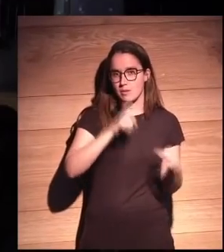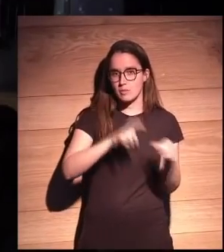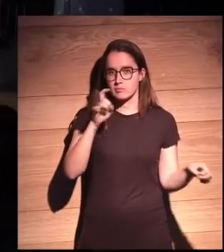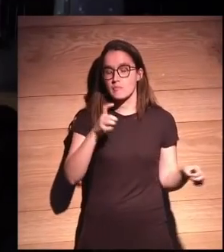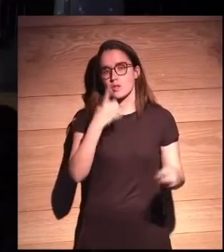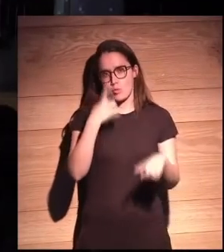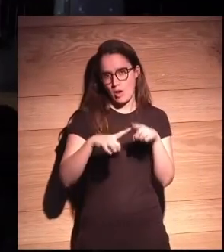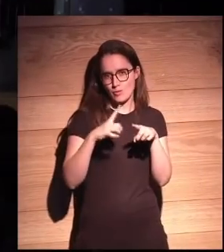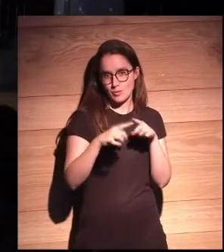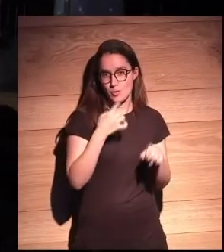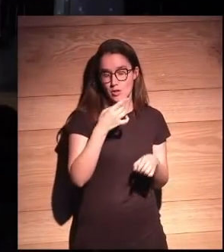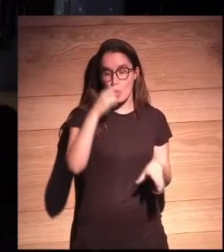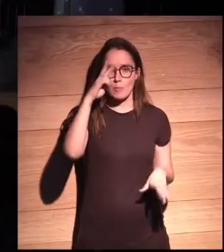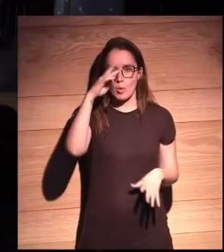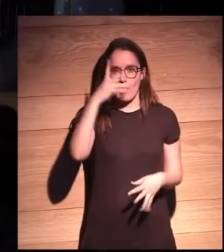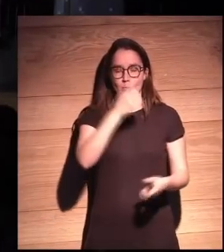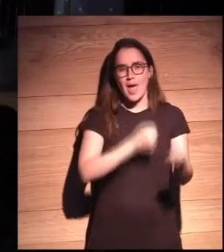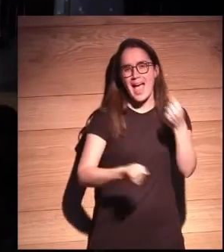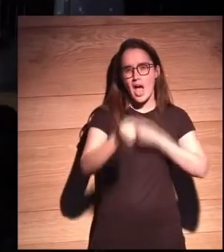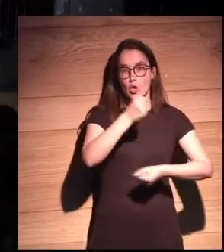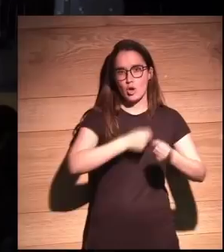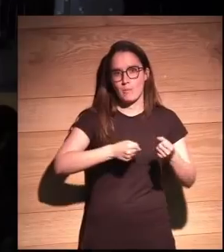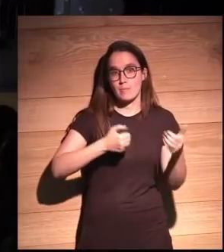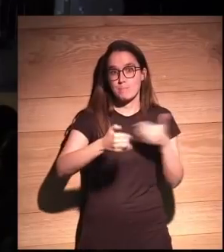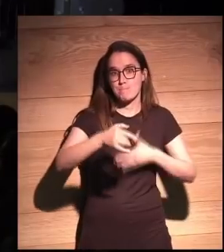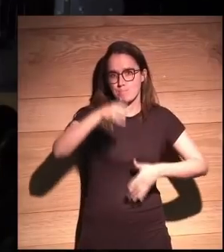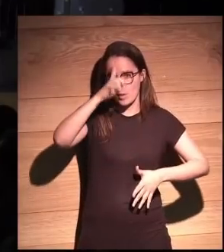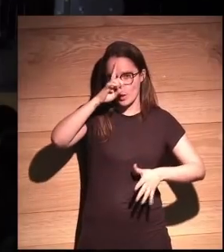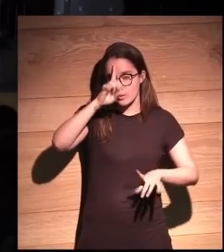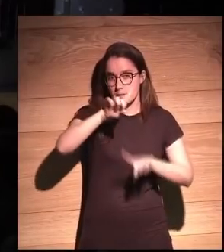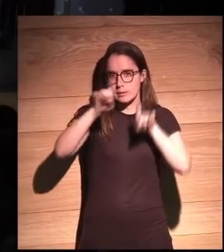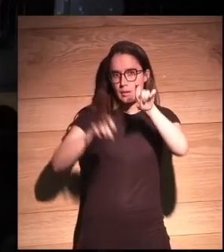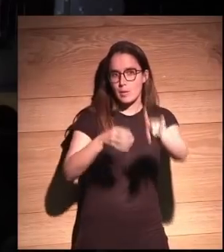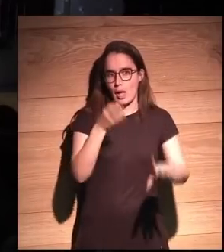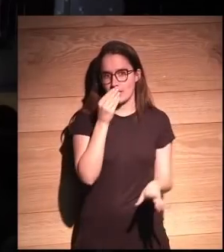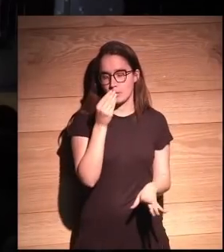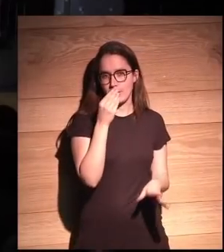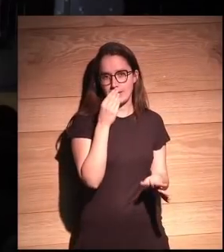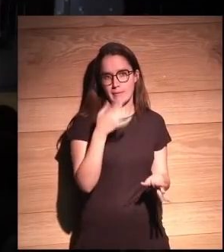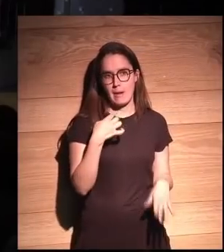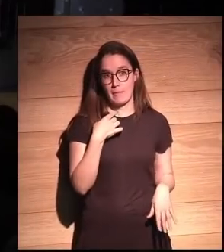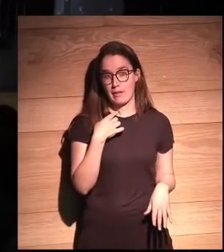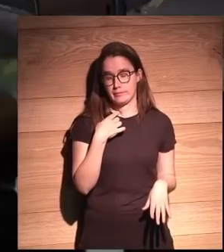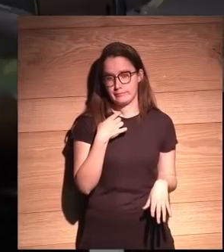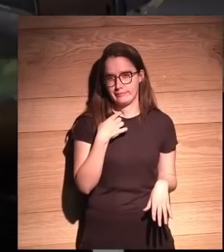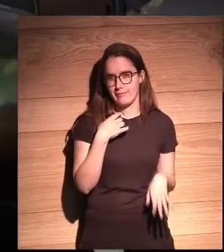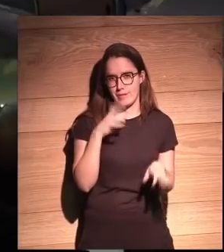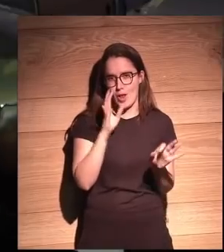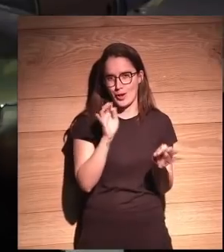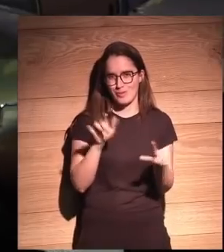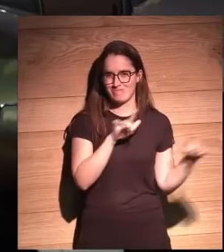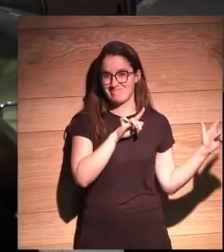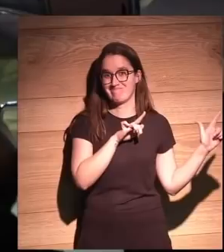diga una cosa del Brexit. Yo estoy preocupado. Económicamente no sabemos cómo vamos a terminar, pero gastronómicamente van a perder ellos con toda seguridad.